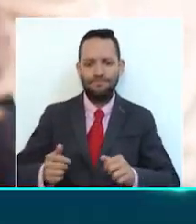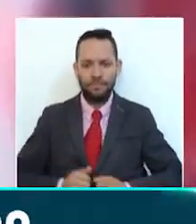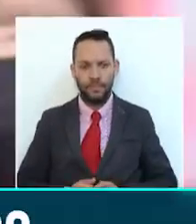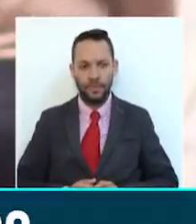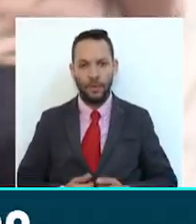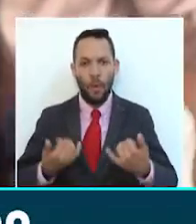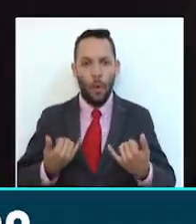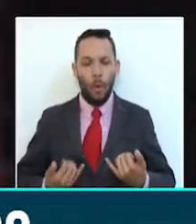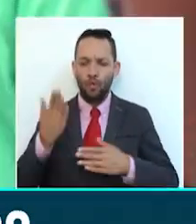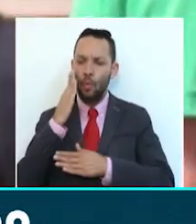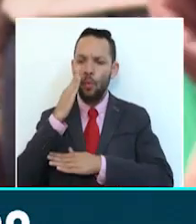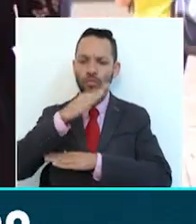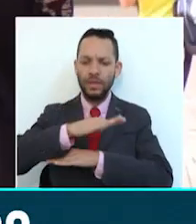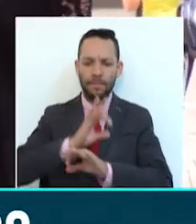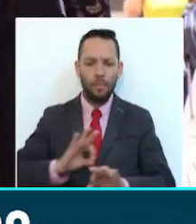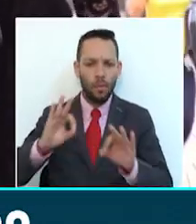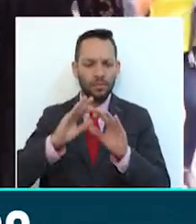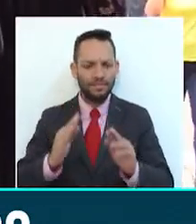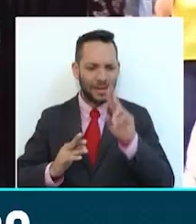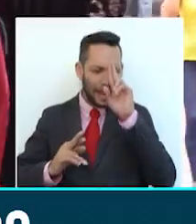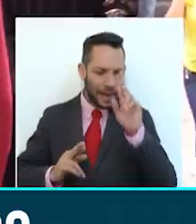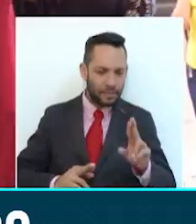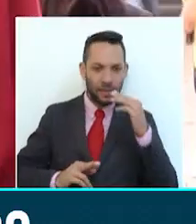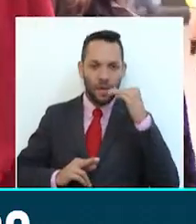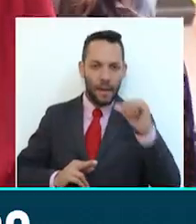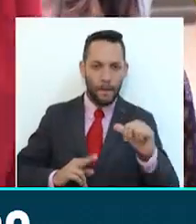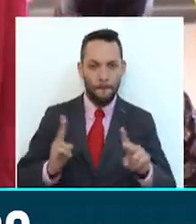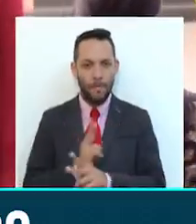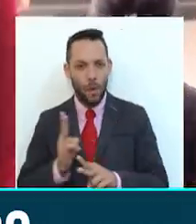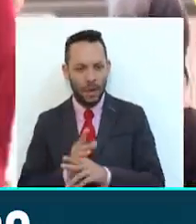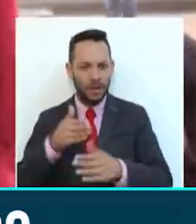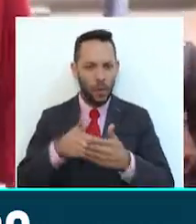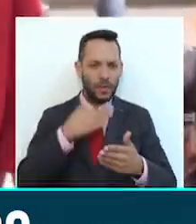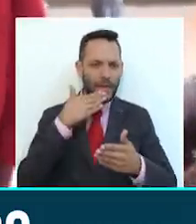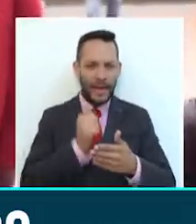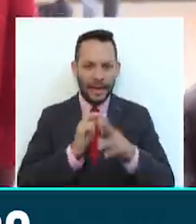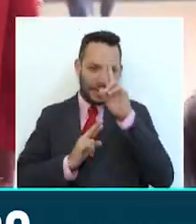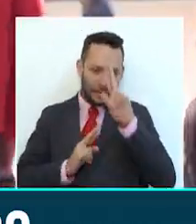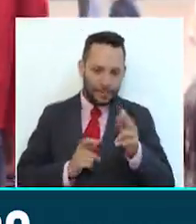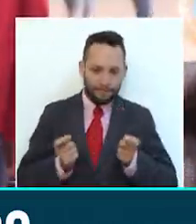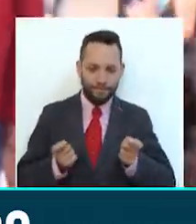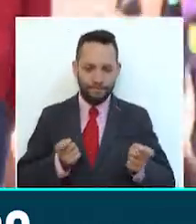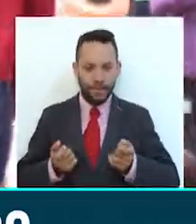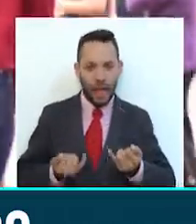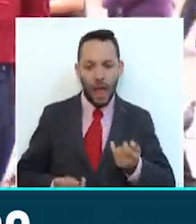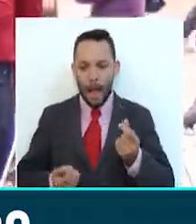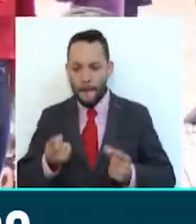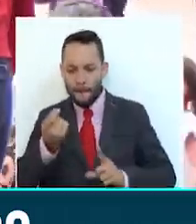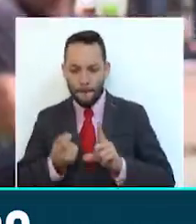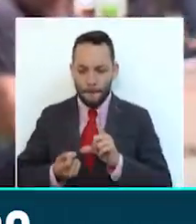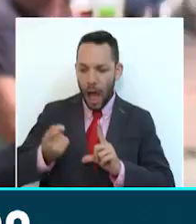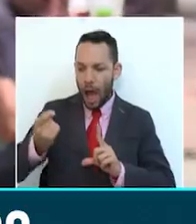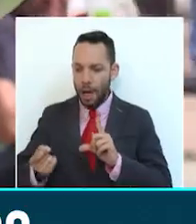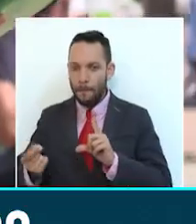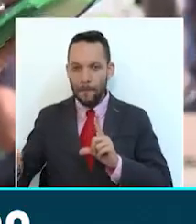Hoy, cuando se conmemora el Día Internacional de la Violencia contra la Mujer, en el departamento las cifras no son alentadoras. Ante 7 feminicidios